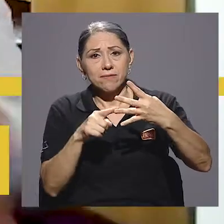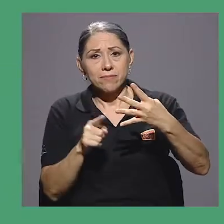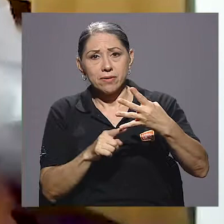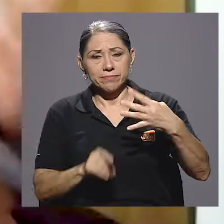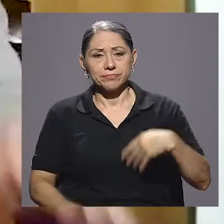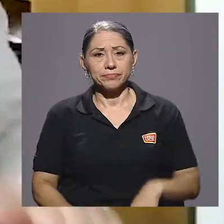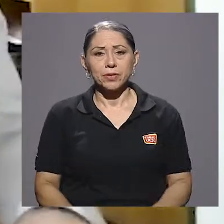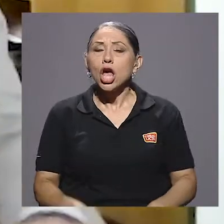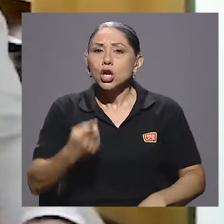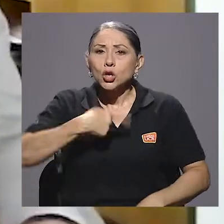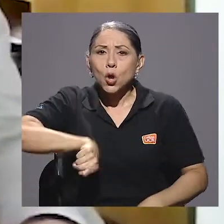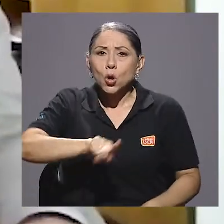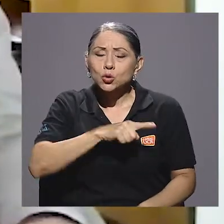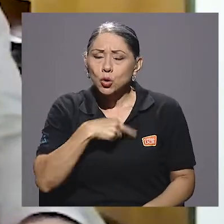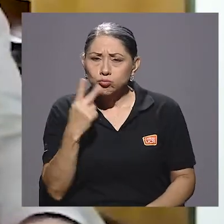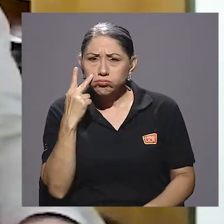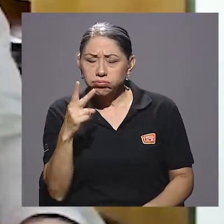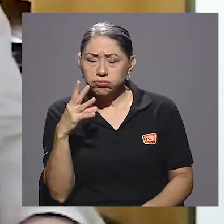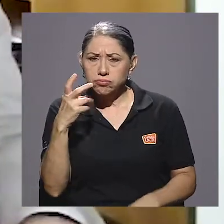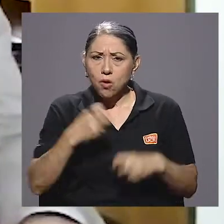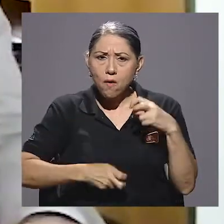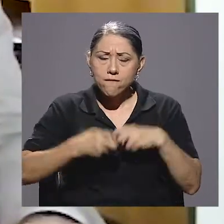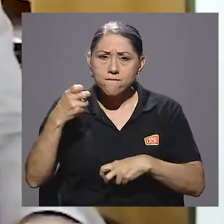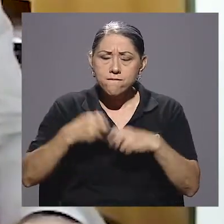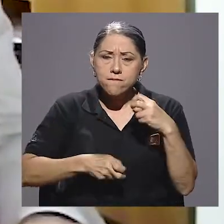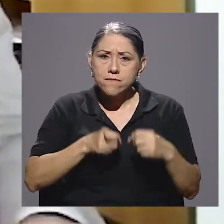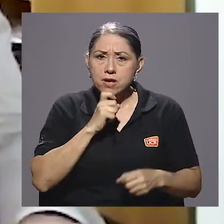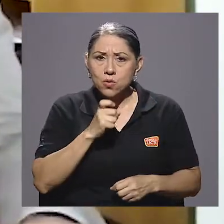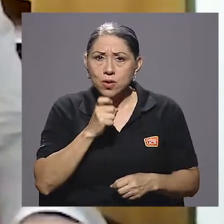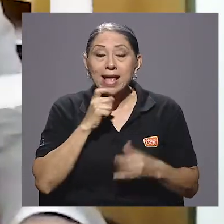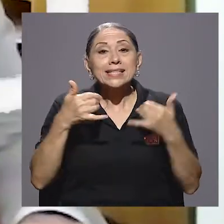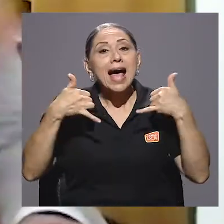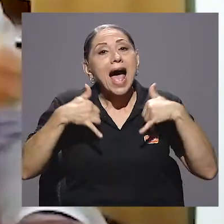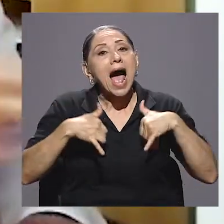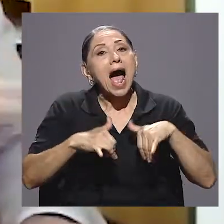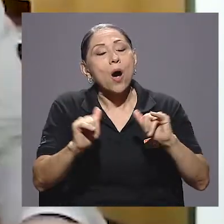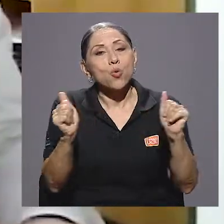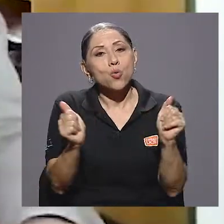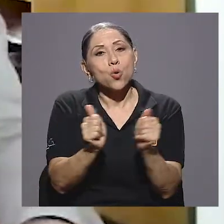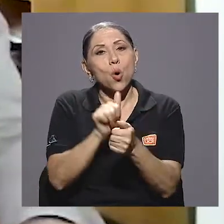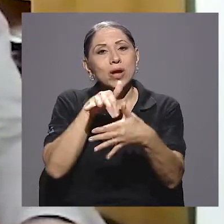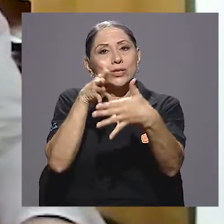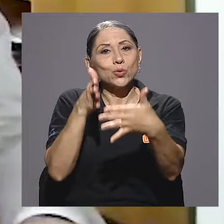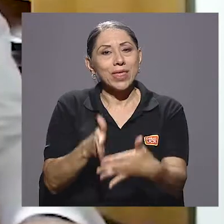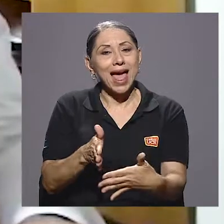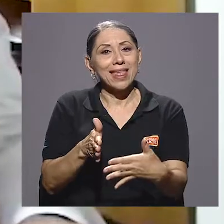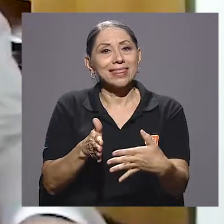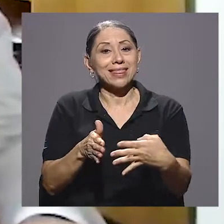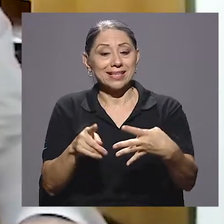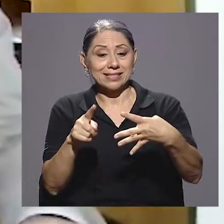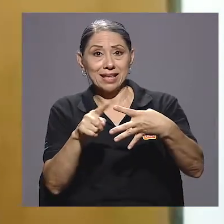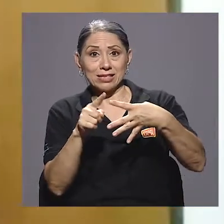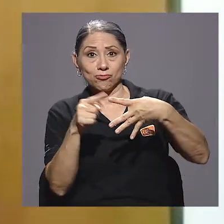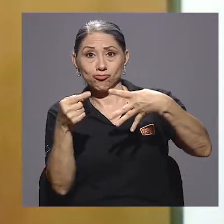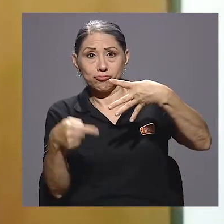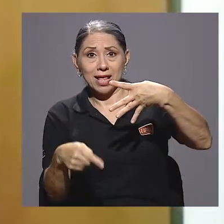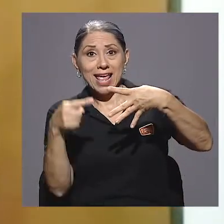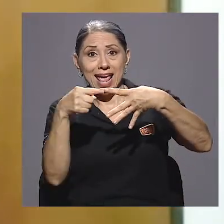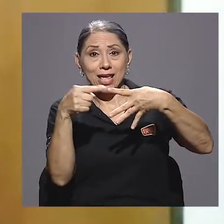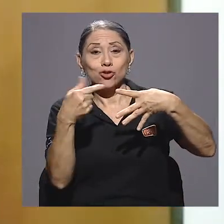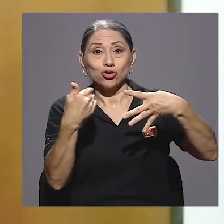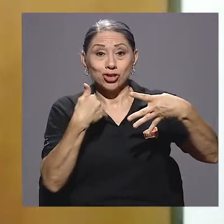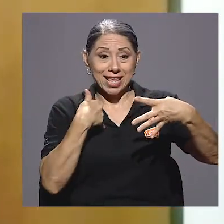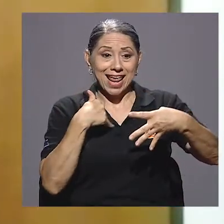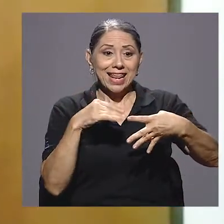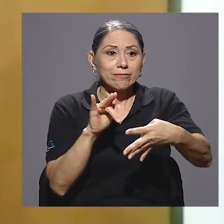Nos encontramos con dificultades aún con aquellos estudiantes que se encuentren en el estrato número 1, que son los que